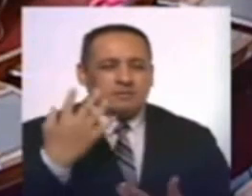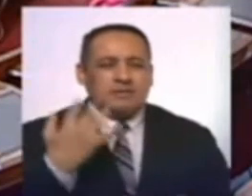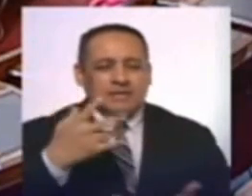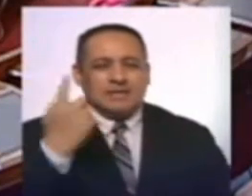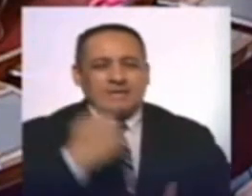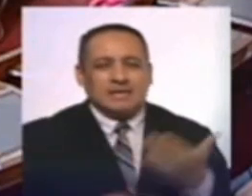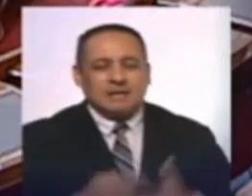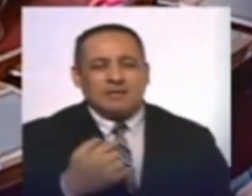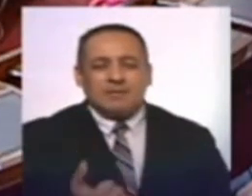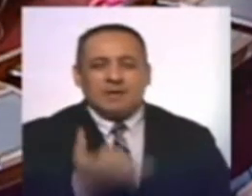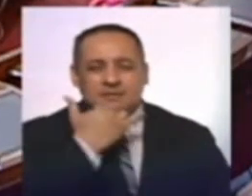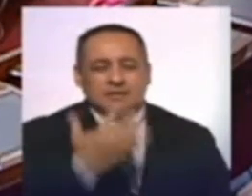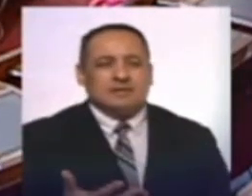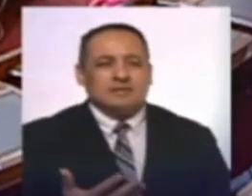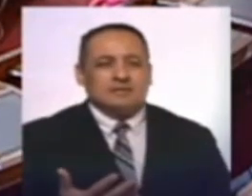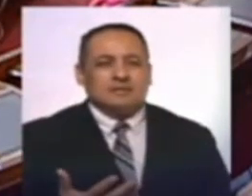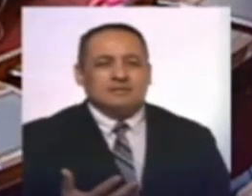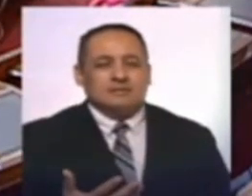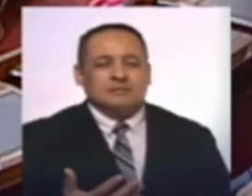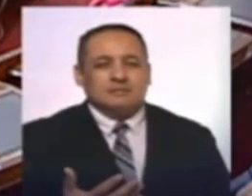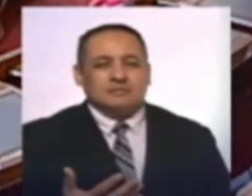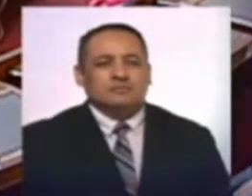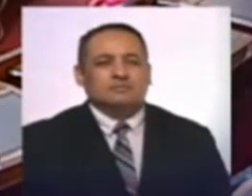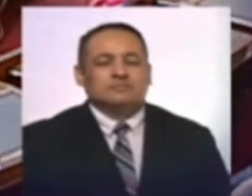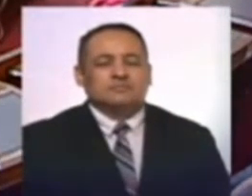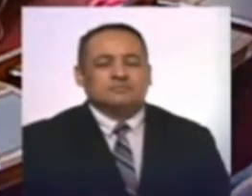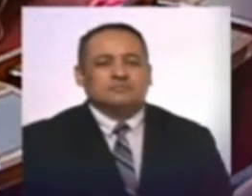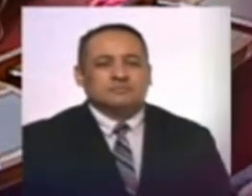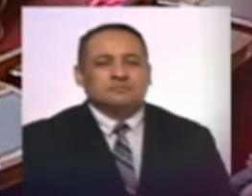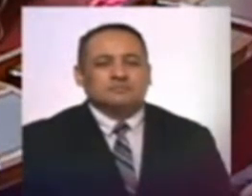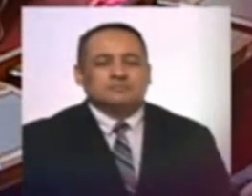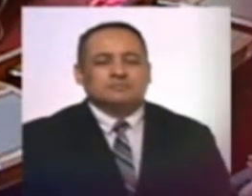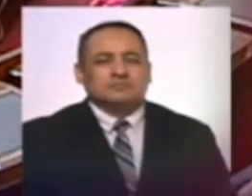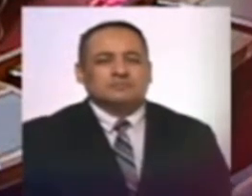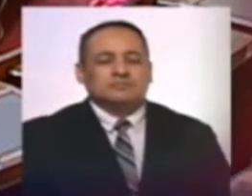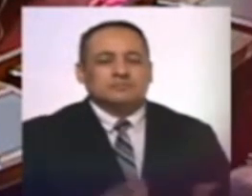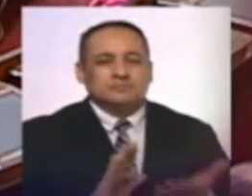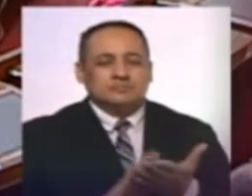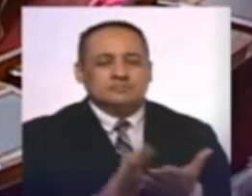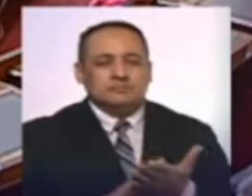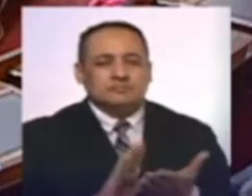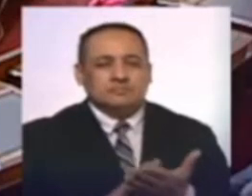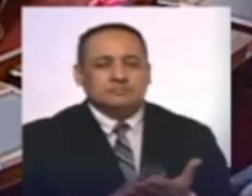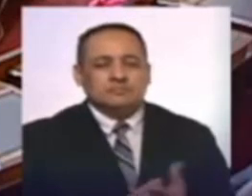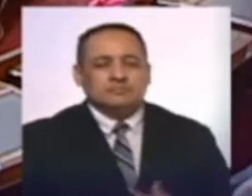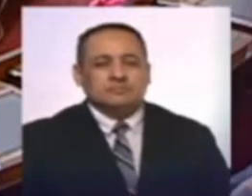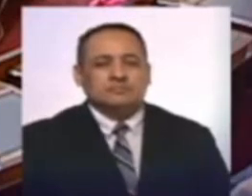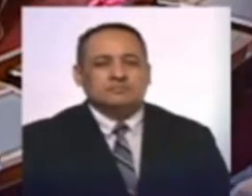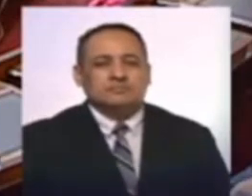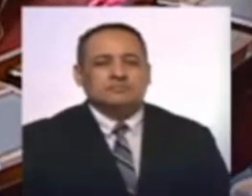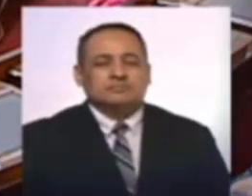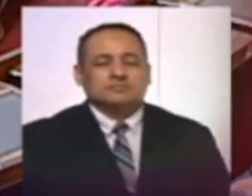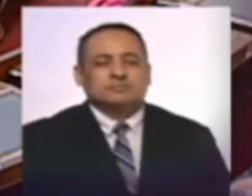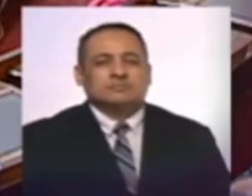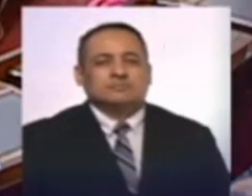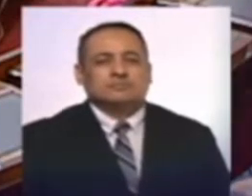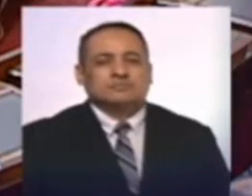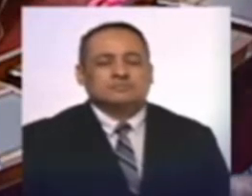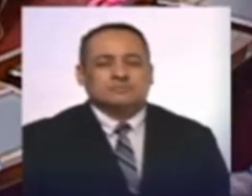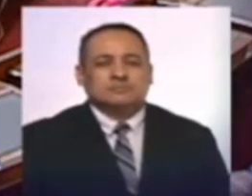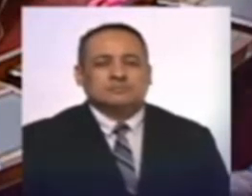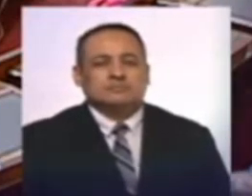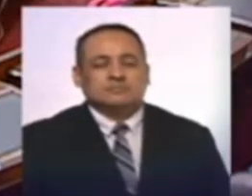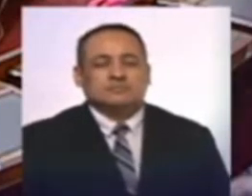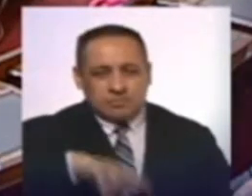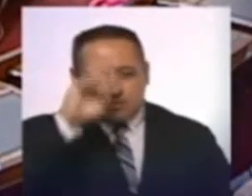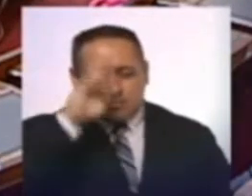Perú. Las libertades deben ser irrestrictas cuando se refiere al